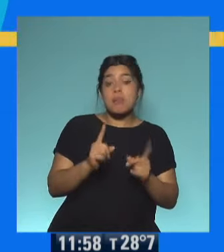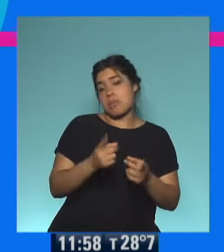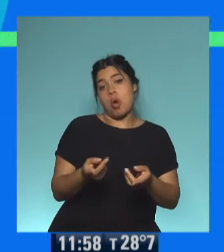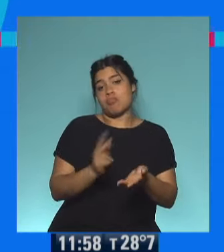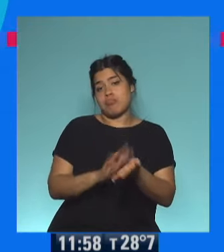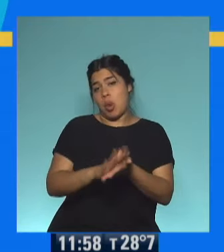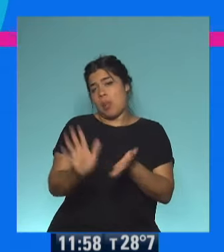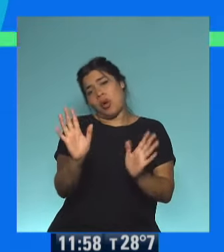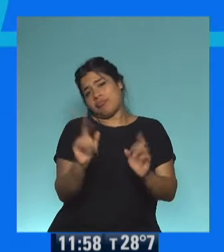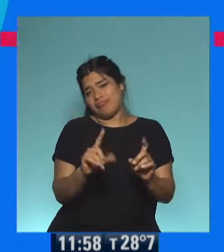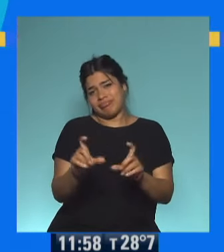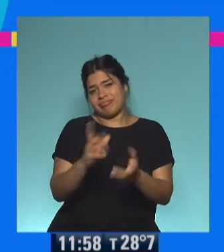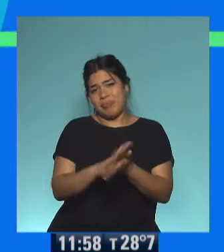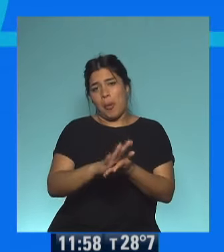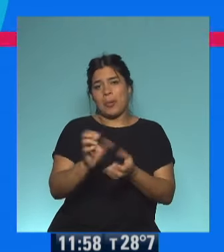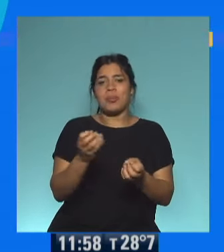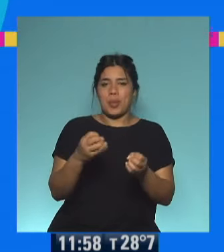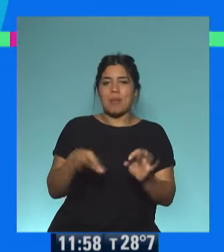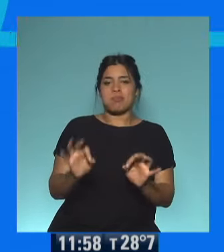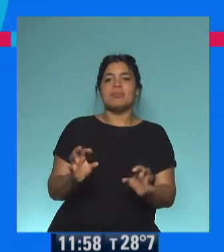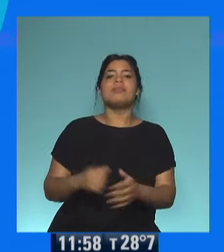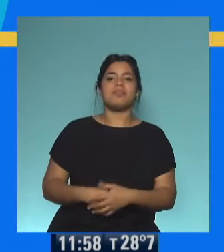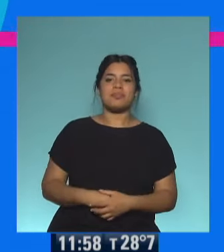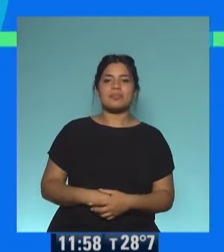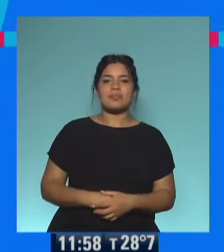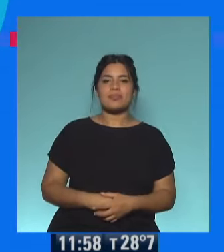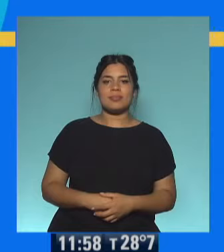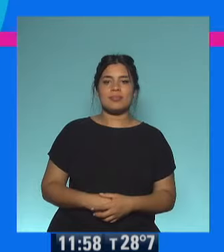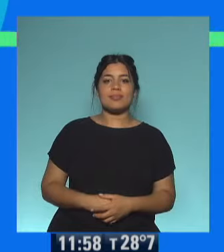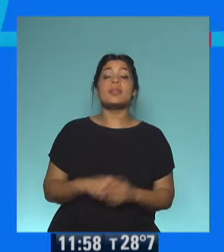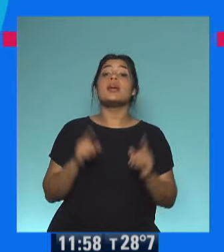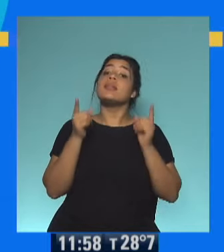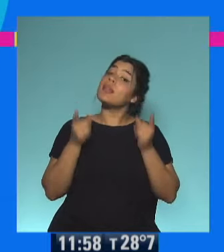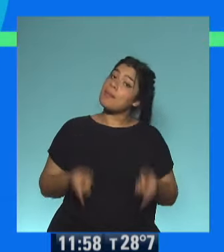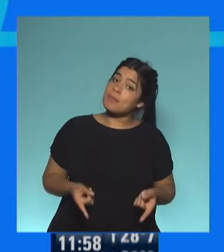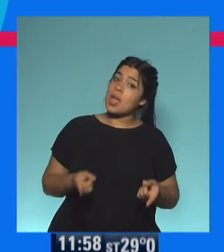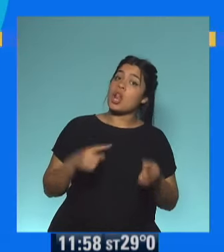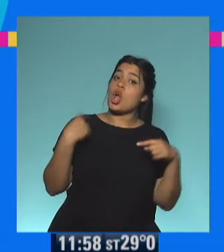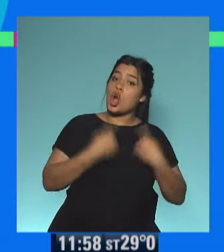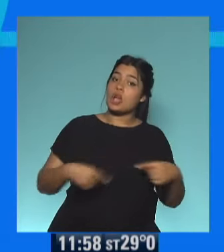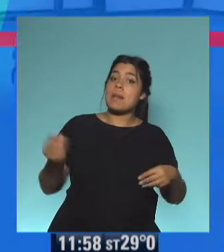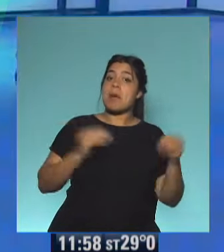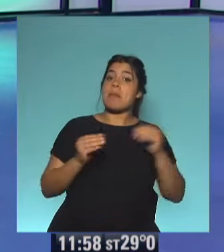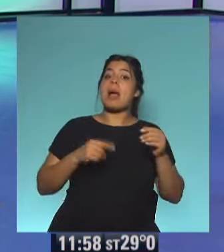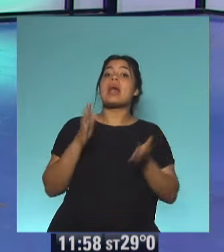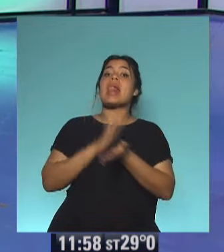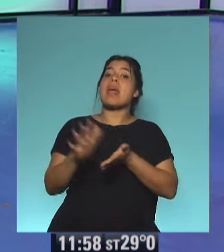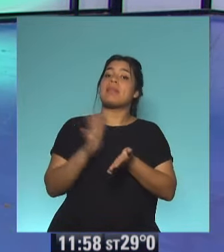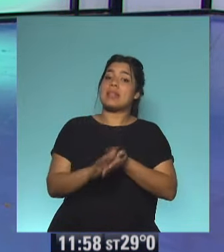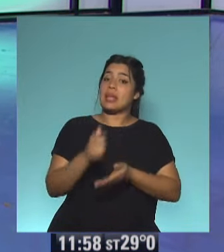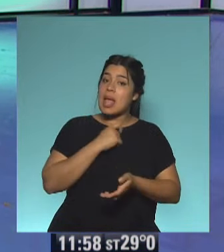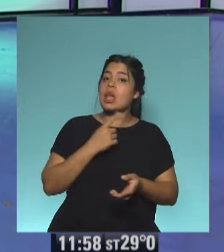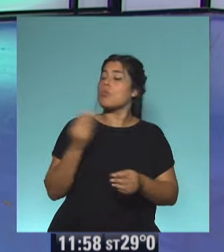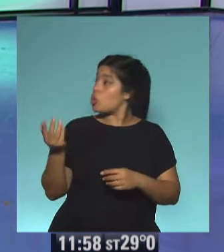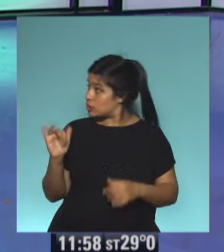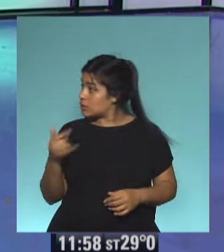el de Julieta, que ya lo teníamos, ya lo habíamos visto. Con el cofrecito ahí. Pero también hay otras cosas que les queremos repetir también. ¿No es cierto, Mauri?